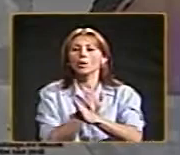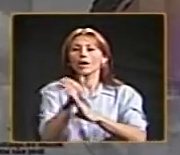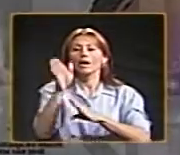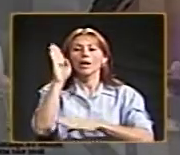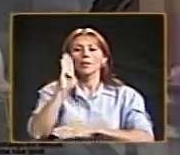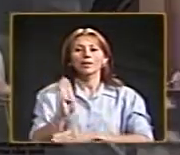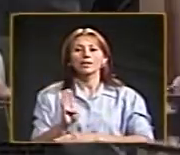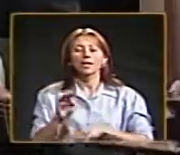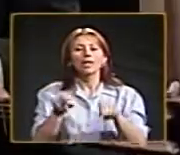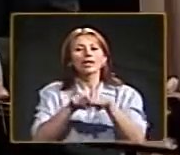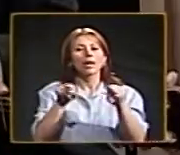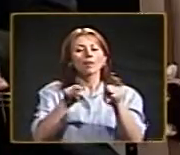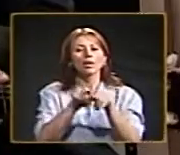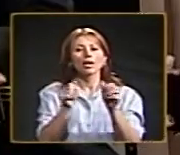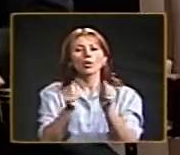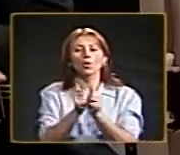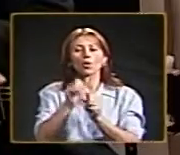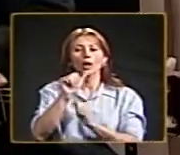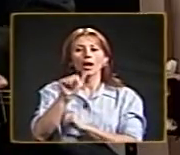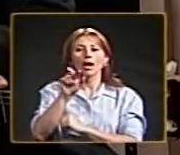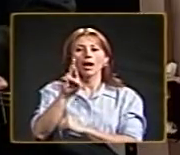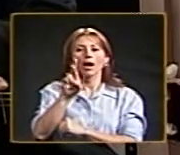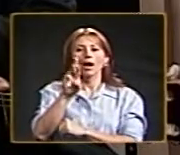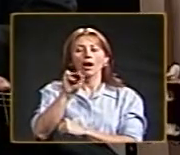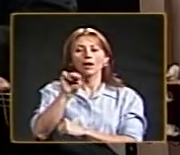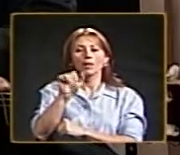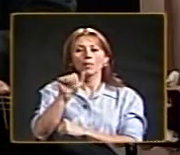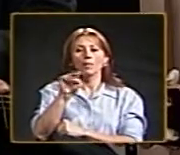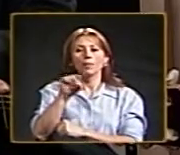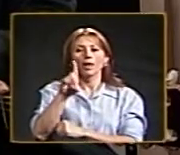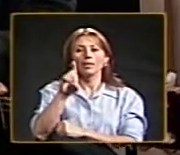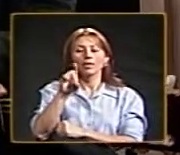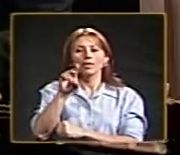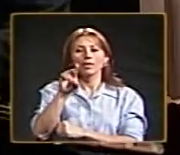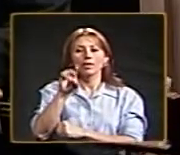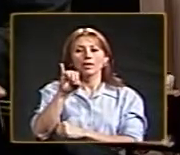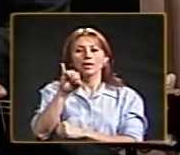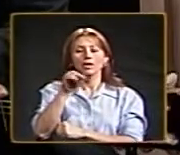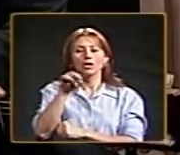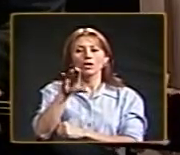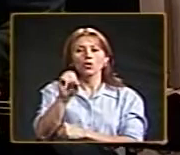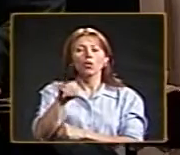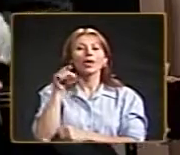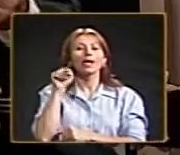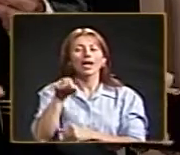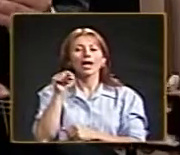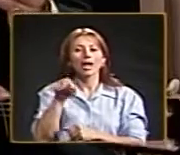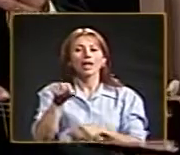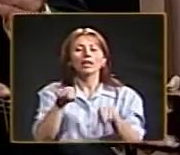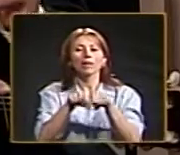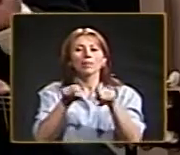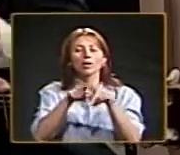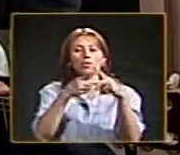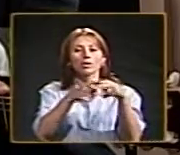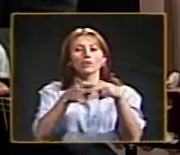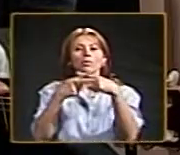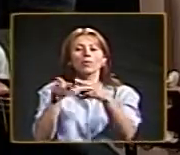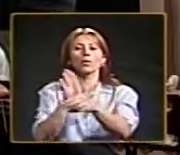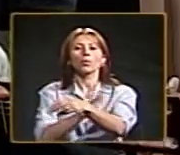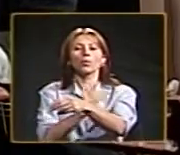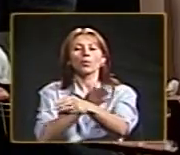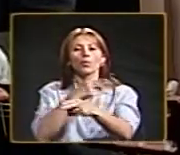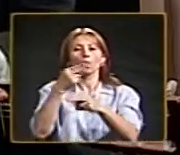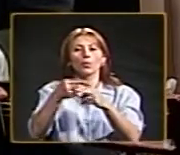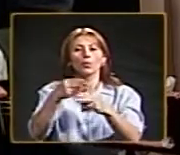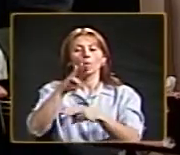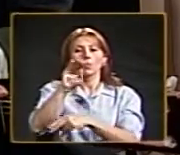junto a Armandinho, que es un virtuoso de un instrumento popular brasileño, que es el bandolín. Al final, segunda parte de ese concierto,